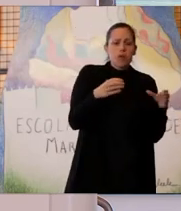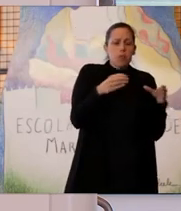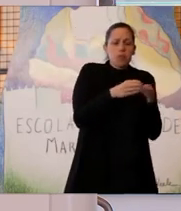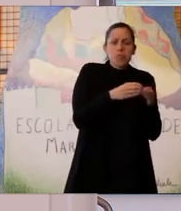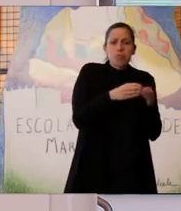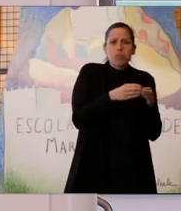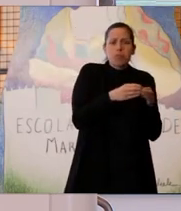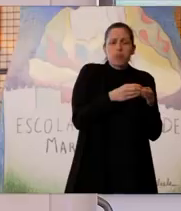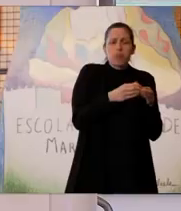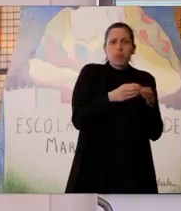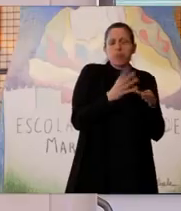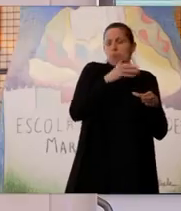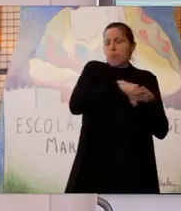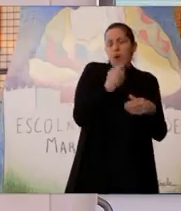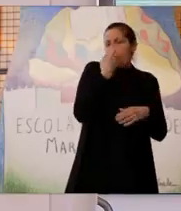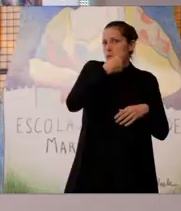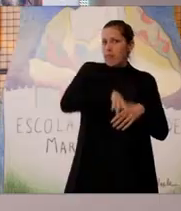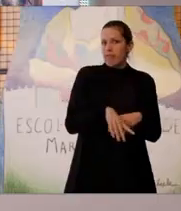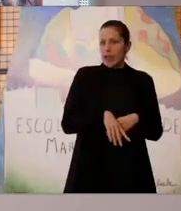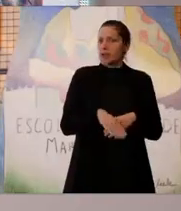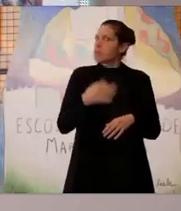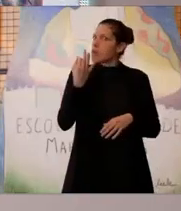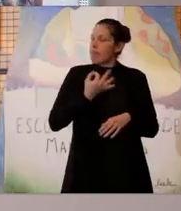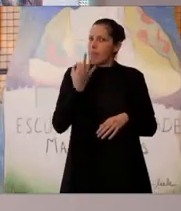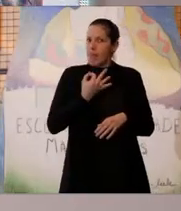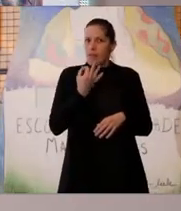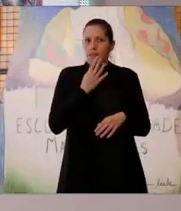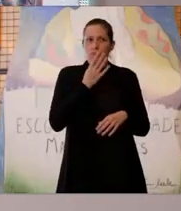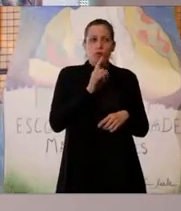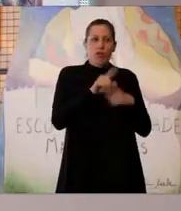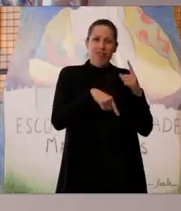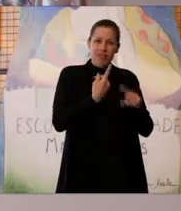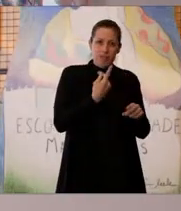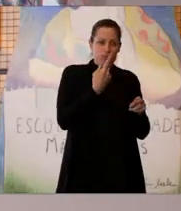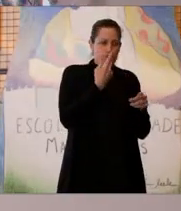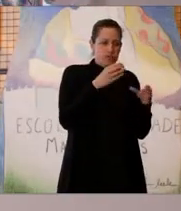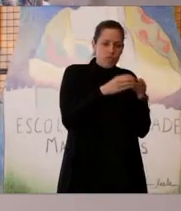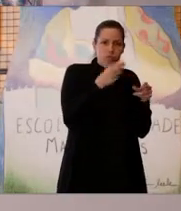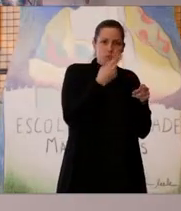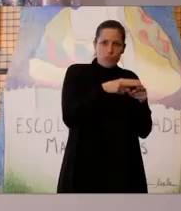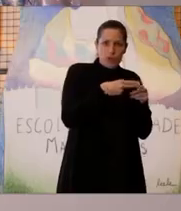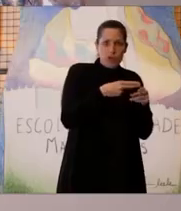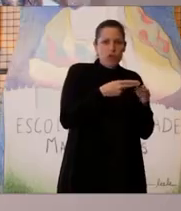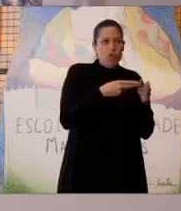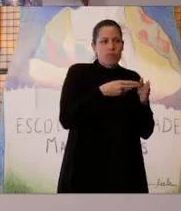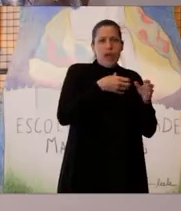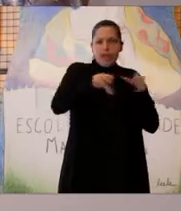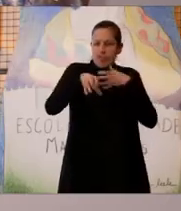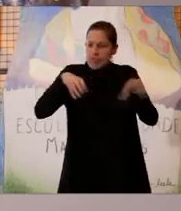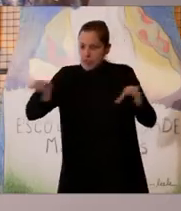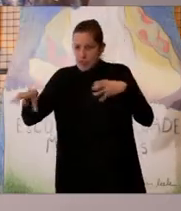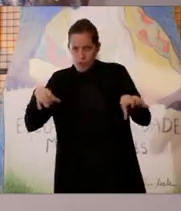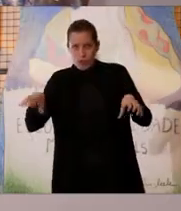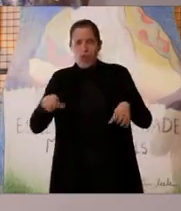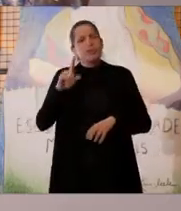que estar porque son luego los partidos los que distribuyen y deciden también en los territorios creo que